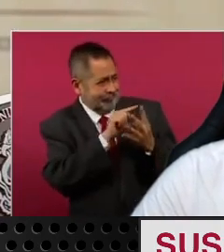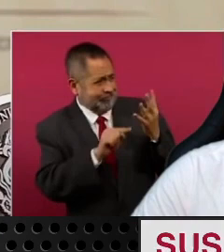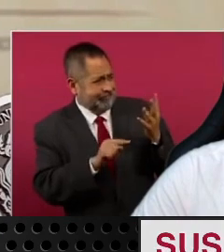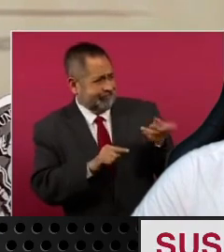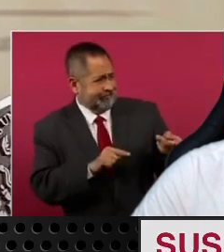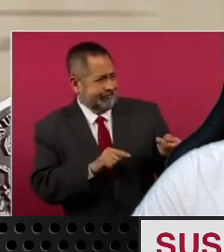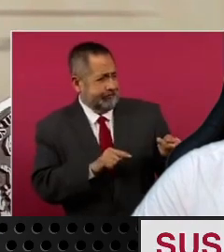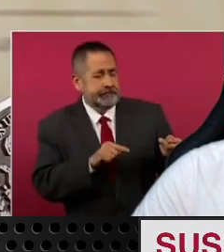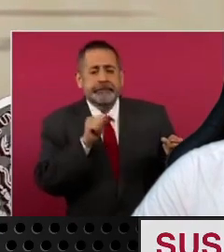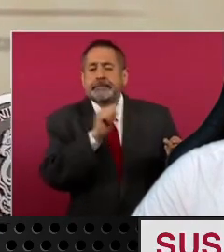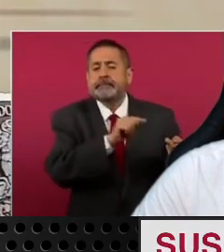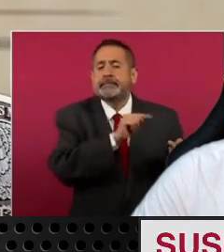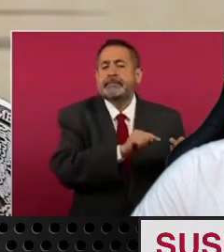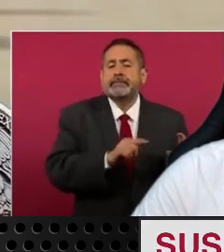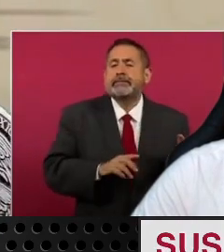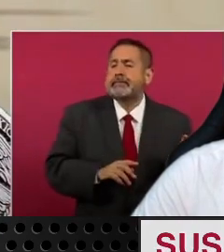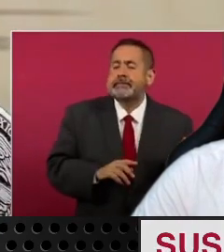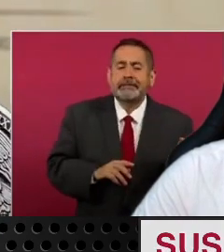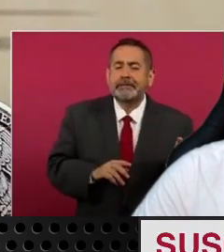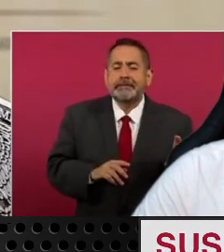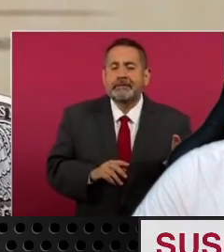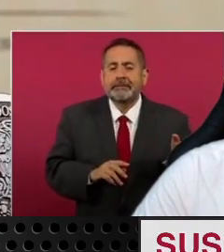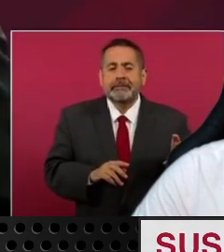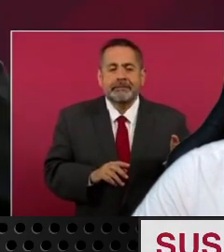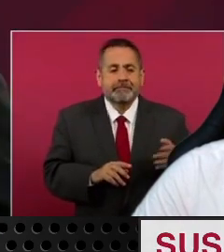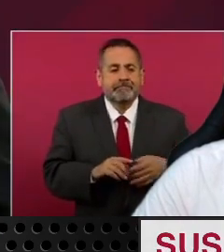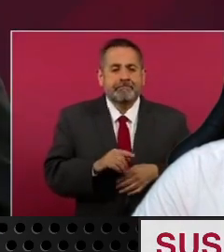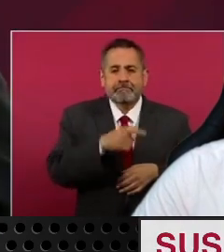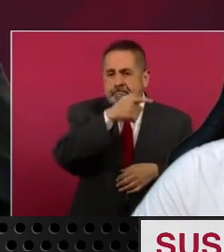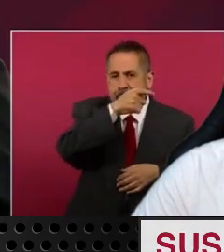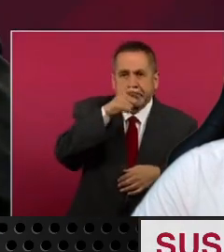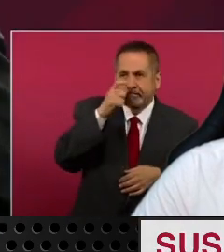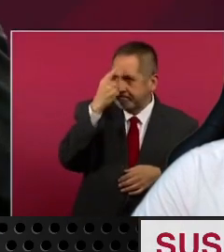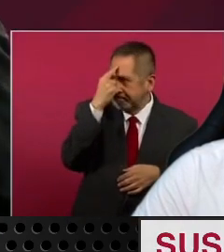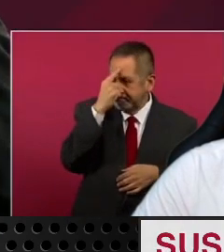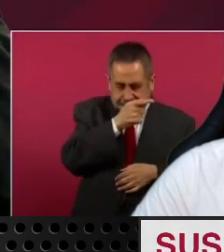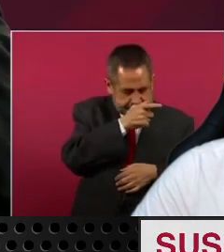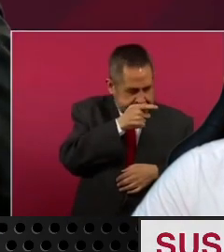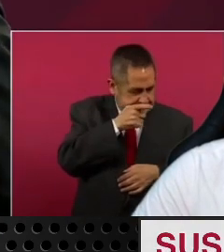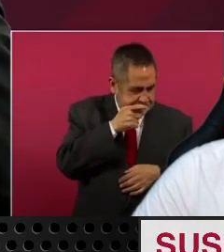que nada más son leales al dinero